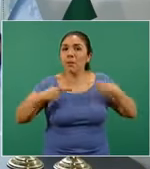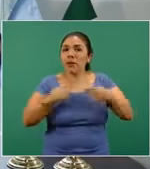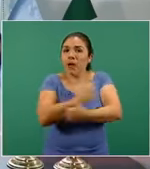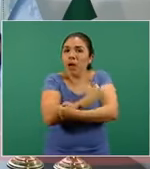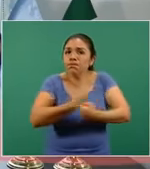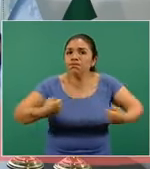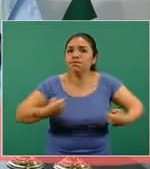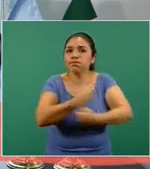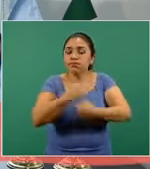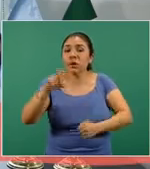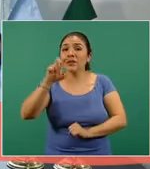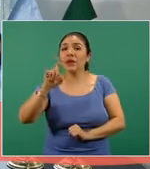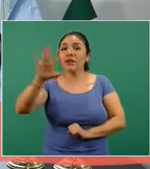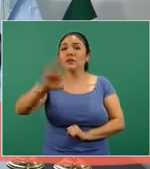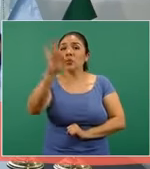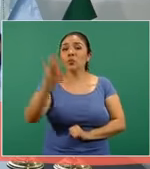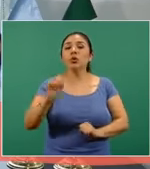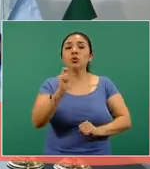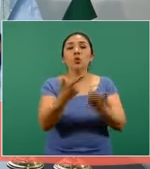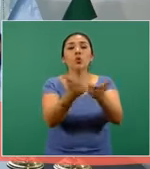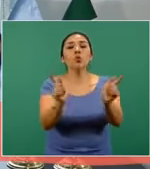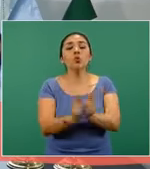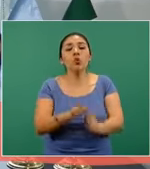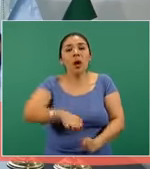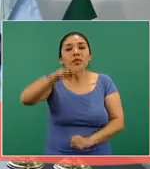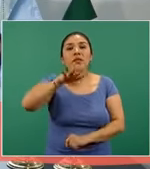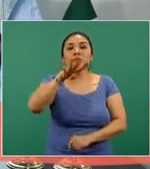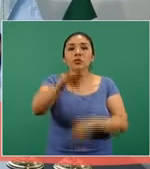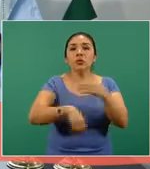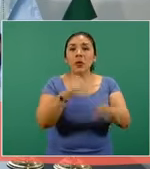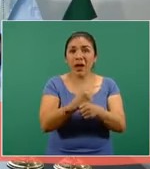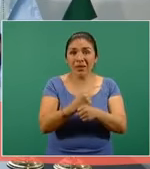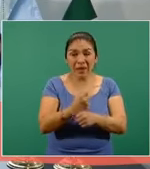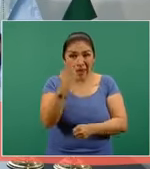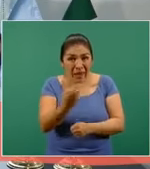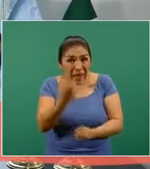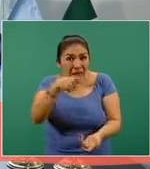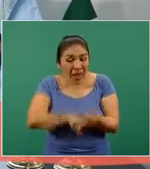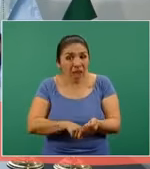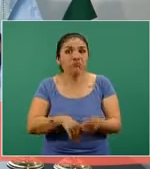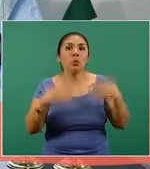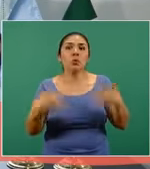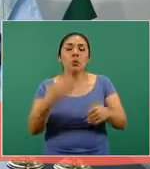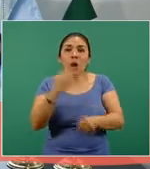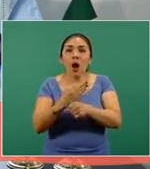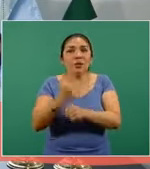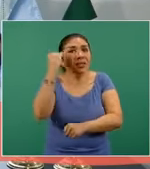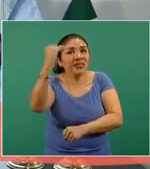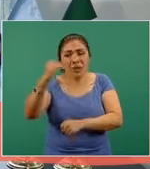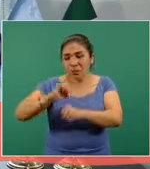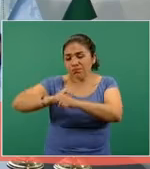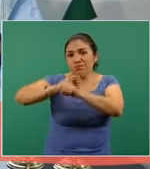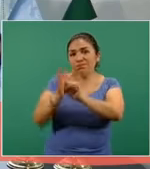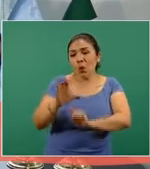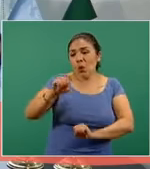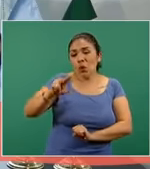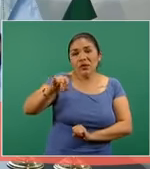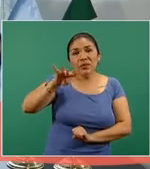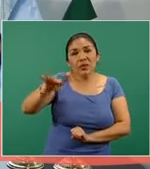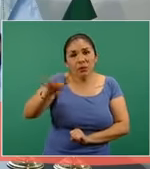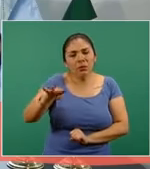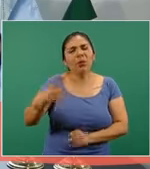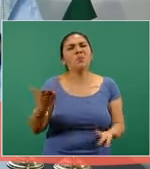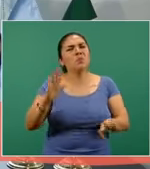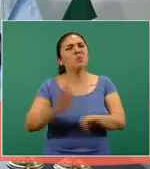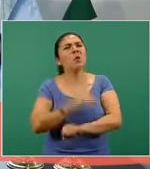con 35% en el grupo de 12 a 19 años. Esto es particularmente grave cuando estamos viviendo la epidemia de COVID-19. ¿Por